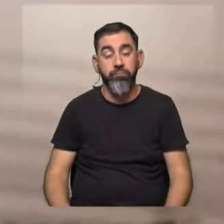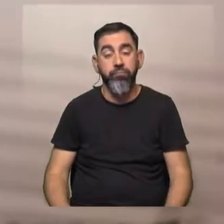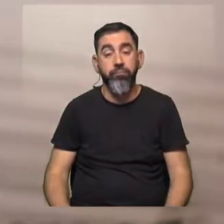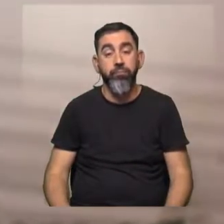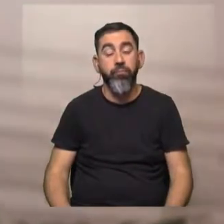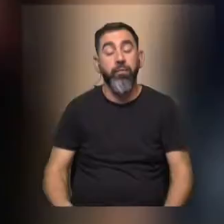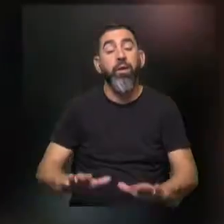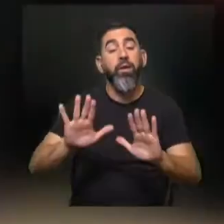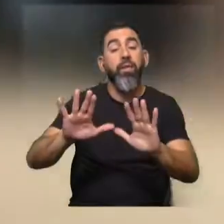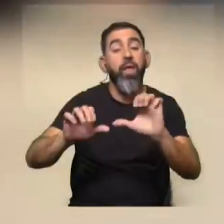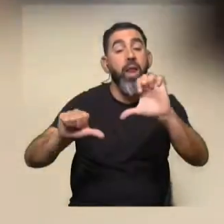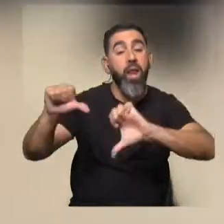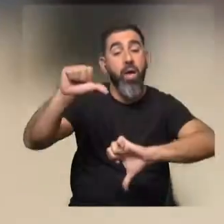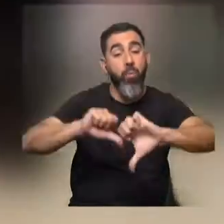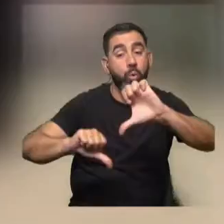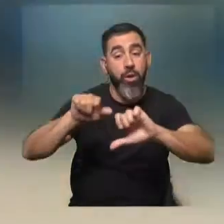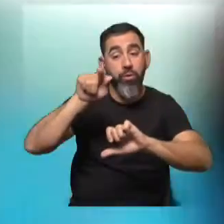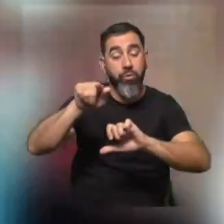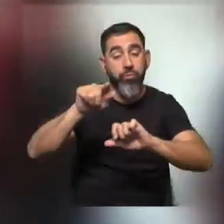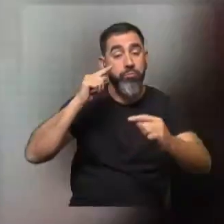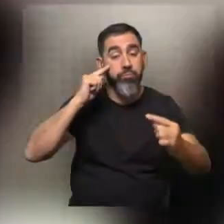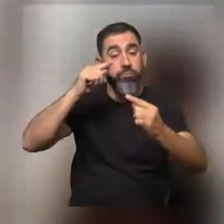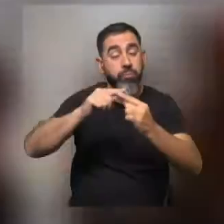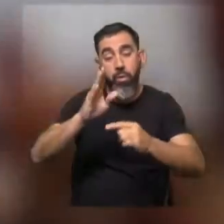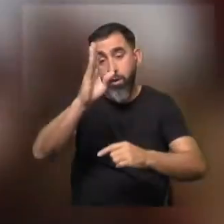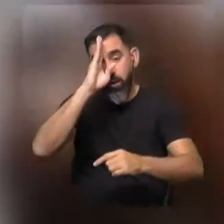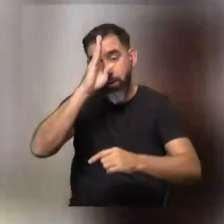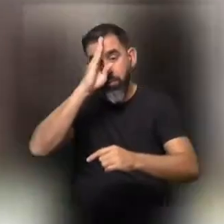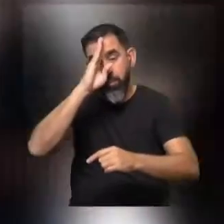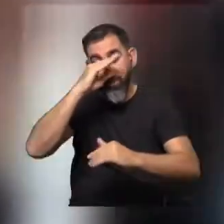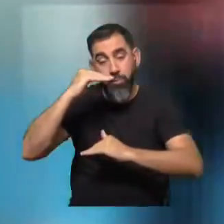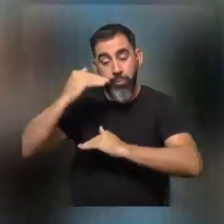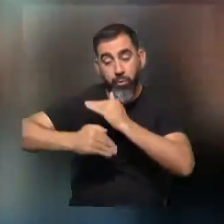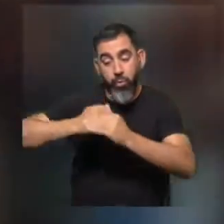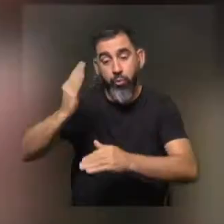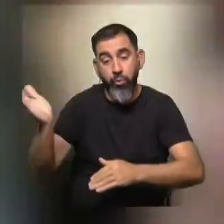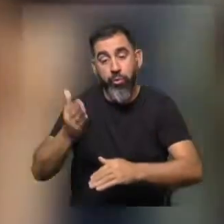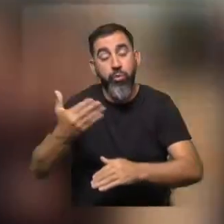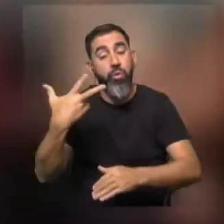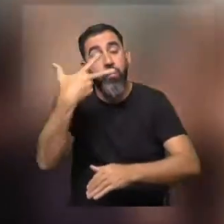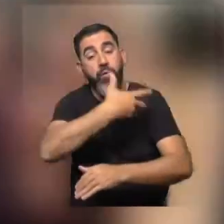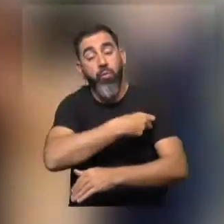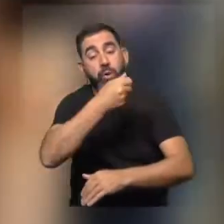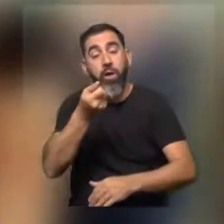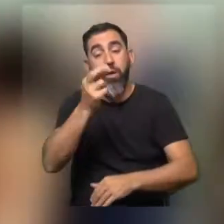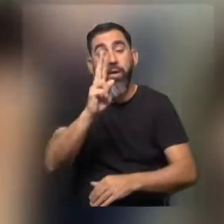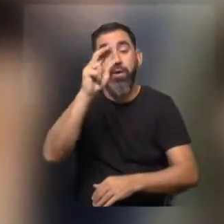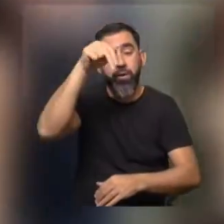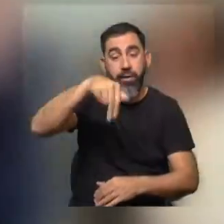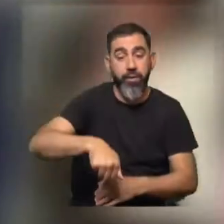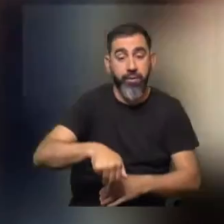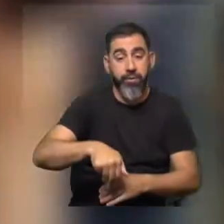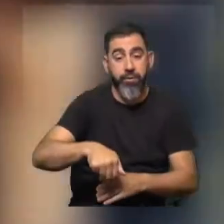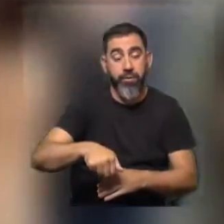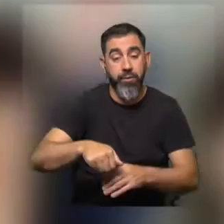su estadía en el laboratorio de Weissman se enfoca en aprender todo el proceso de producción de vacunas de ARN mensajero desde